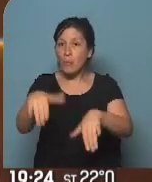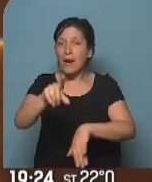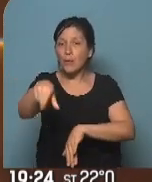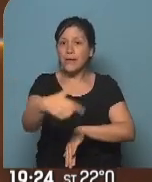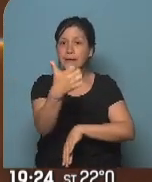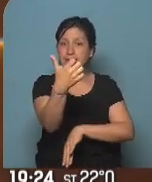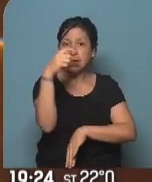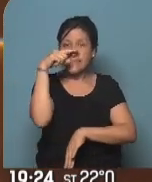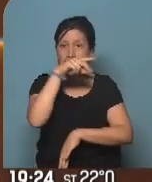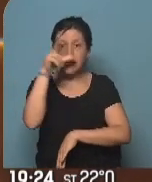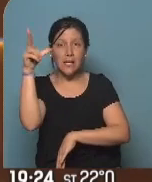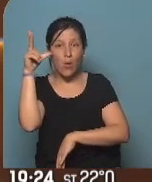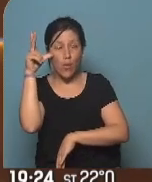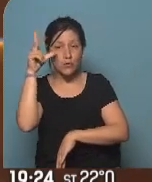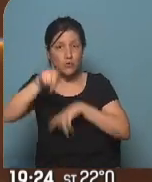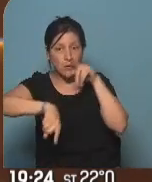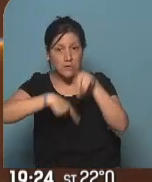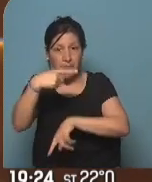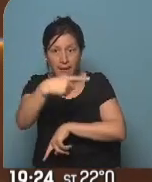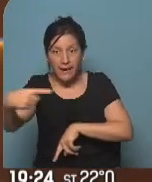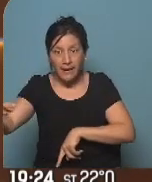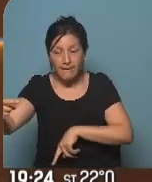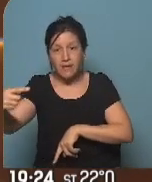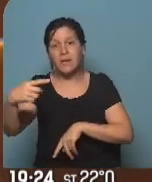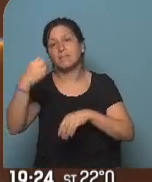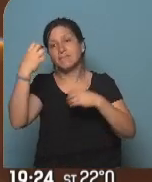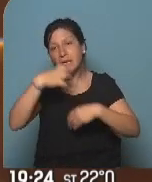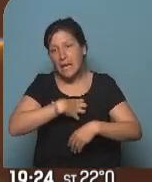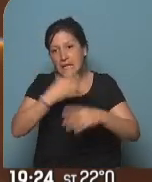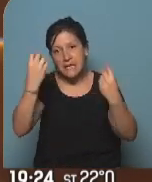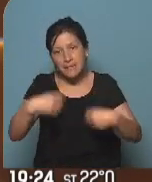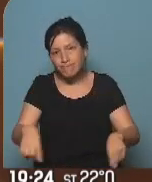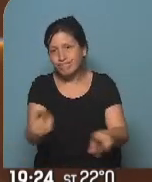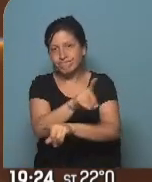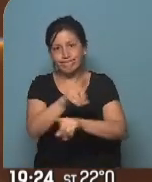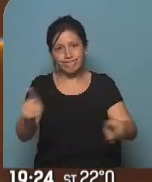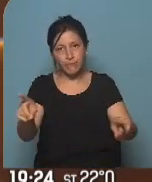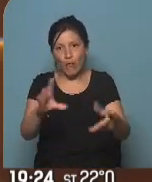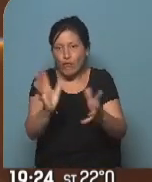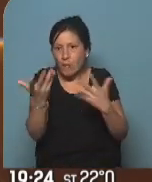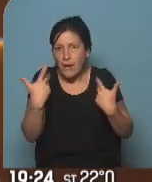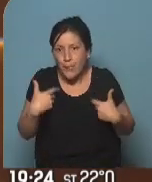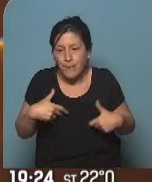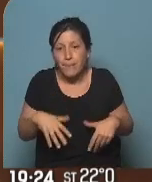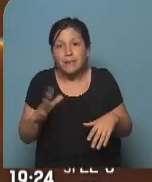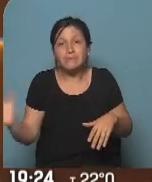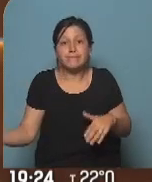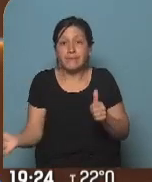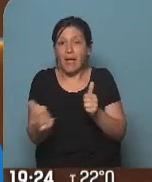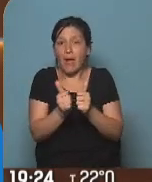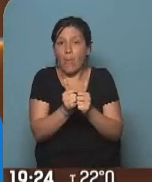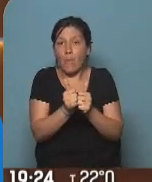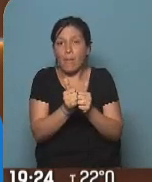o sea, miércoles, jueves y viernes de la semana próxima, con lo cual no van a empezar con normalidad las clases en todo el país. Estamos con